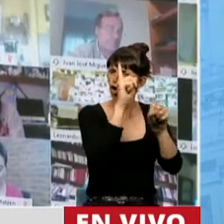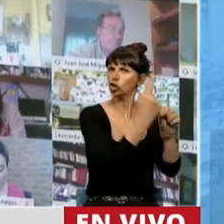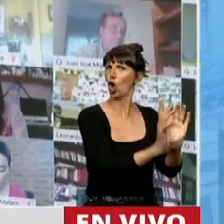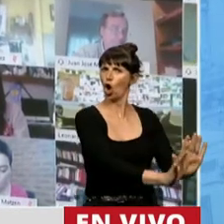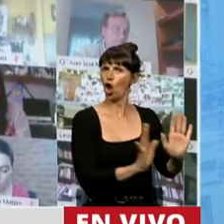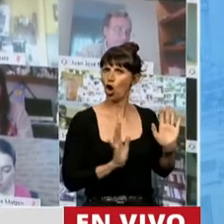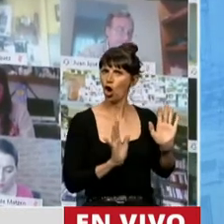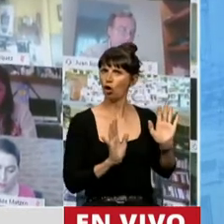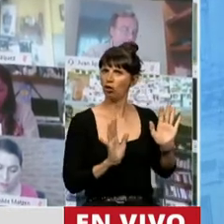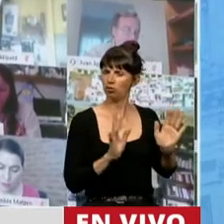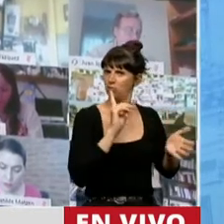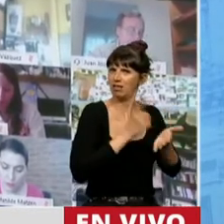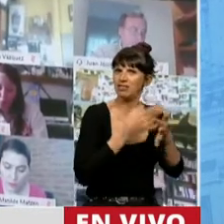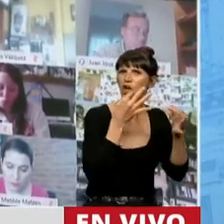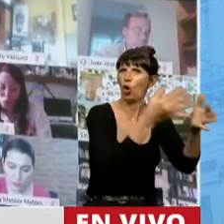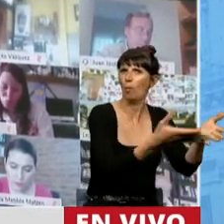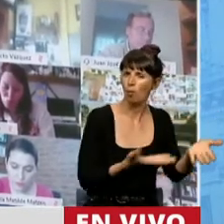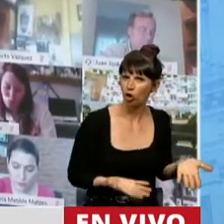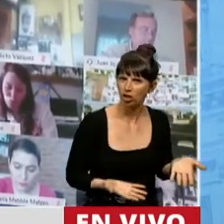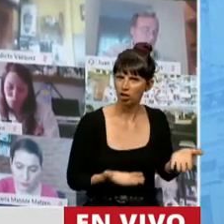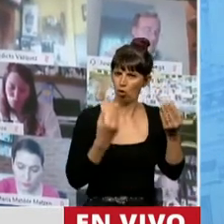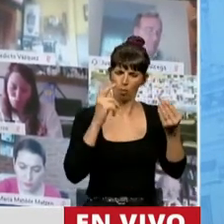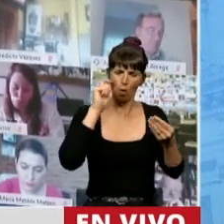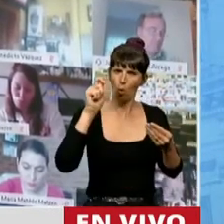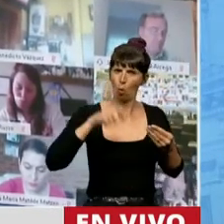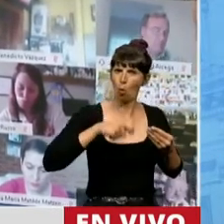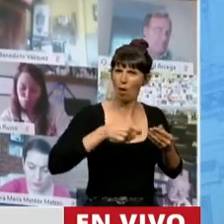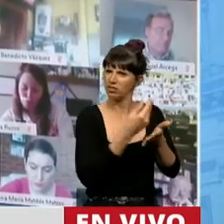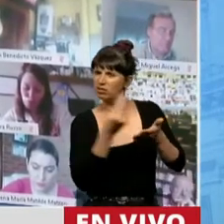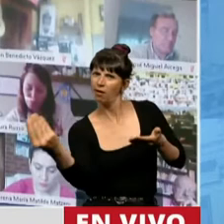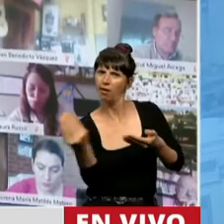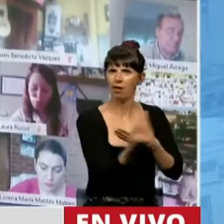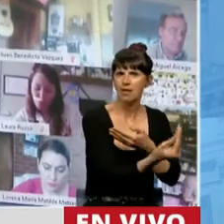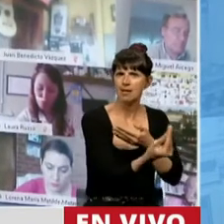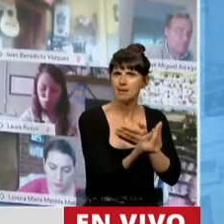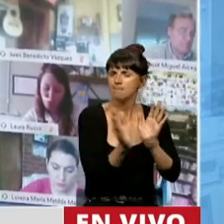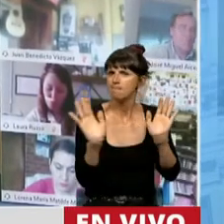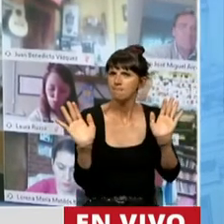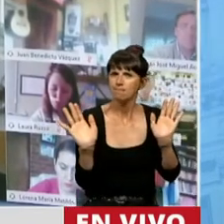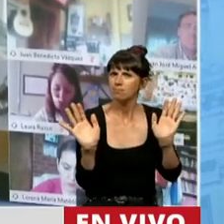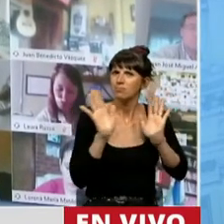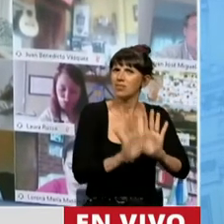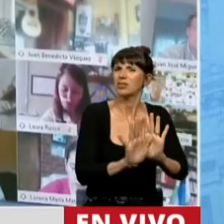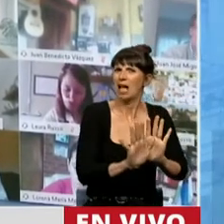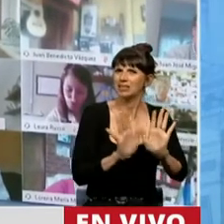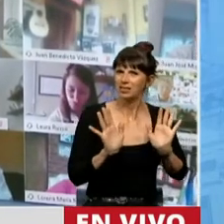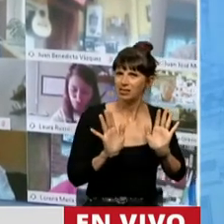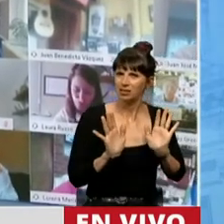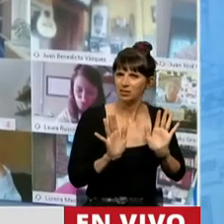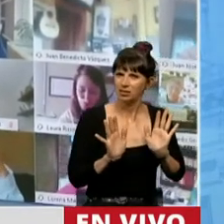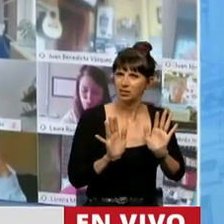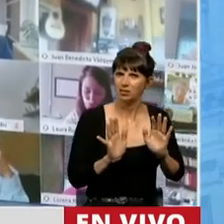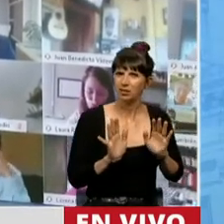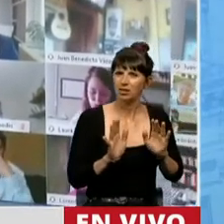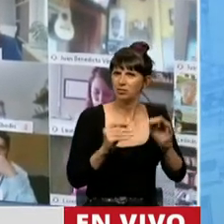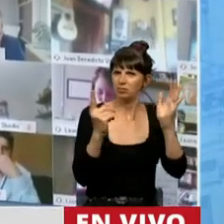está ligada a la idea de inamovilidad en sus cargos, no solo en su condición de juez, sino también